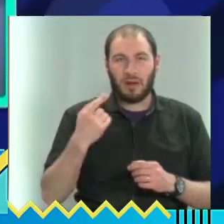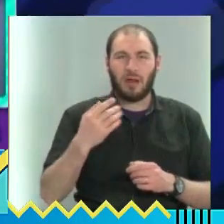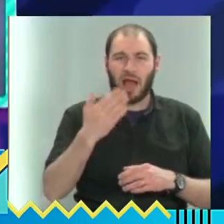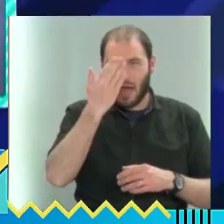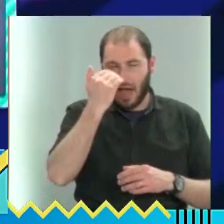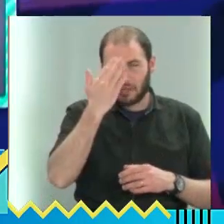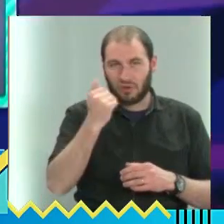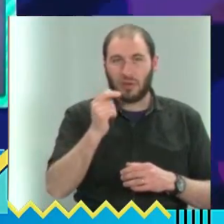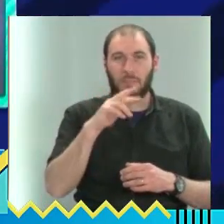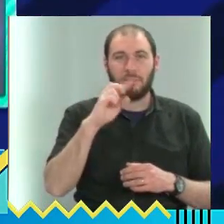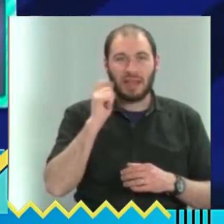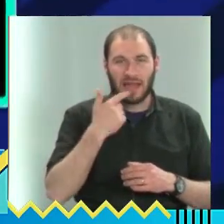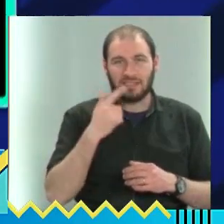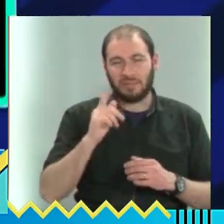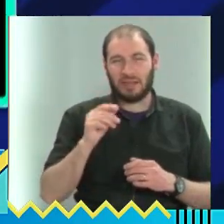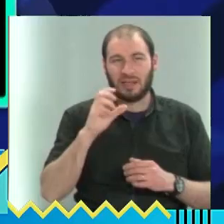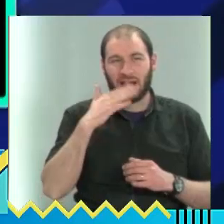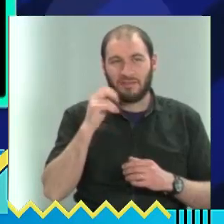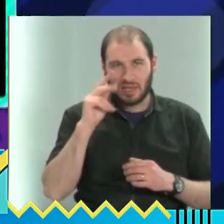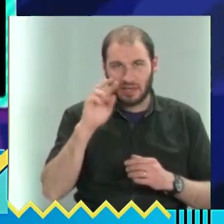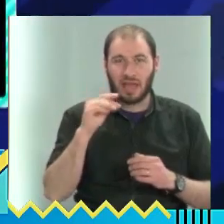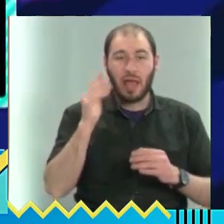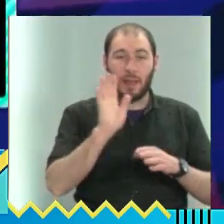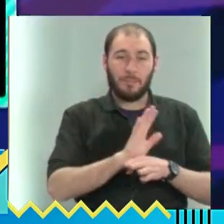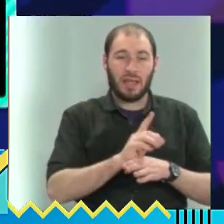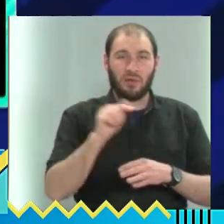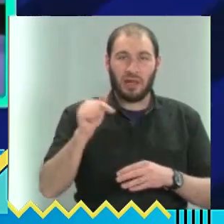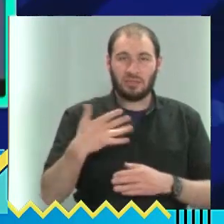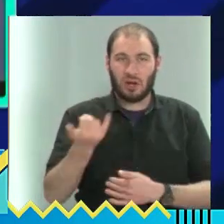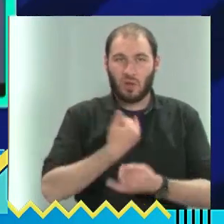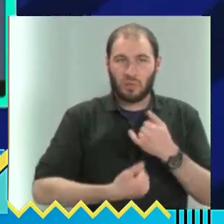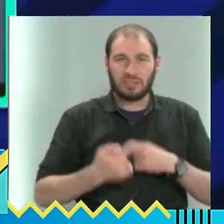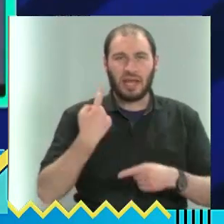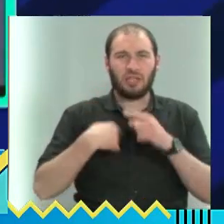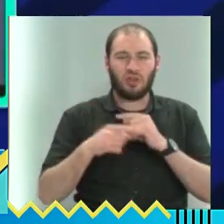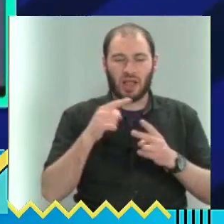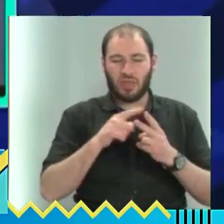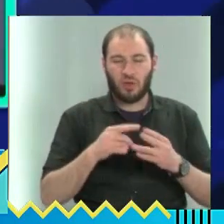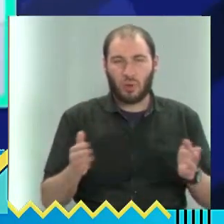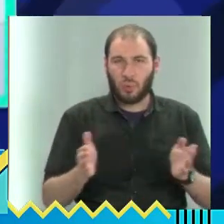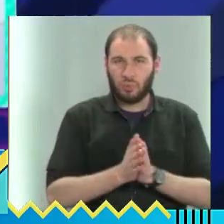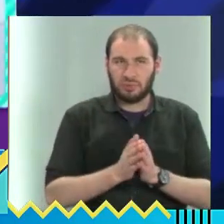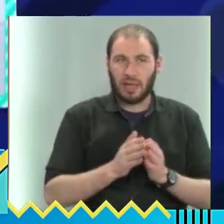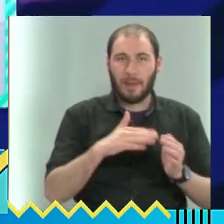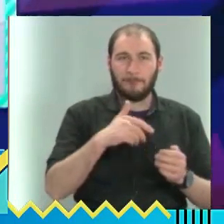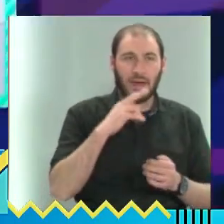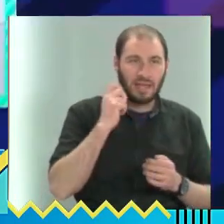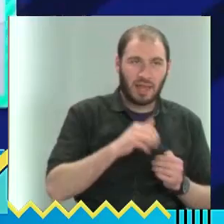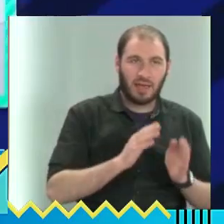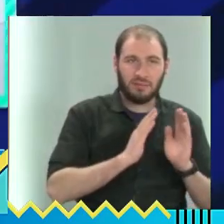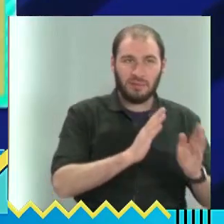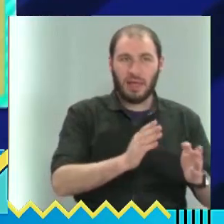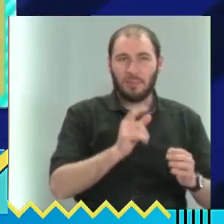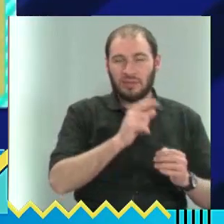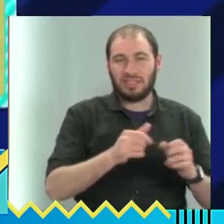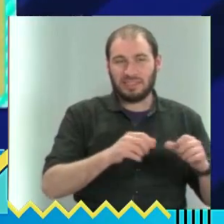por Pilar López y Javier Drolas. Medianeras es una película que nos cuenta dos historias en paralelo. La de Mariana, una arquitecta